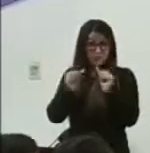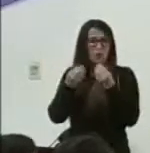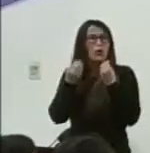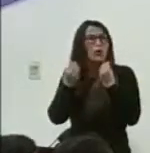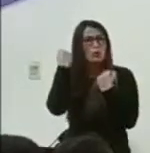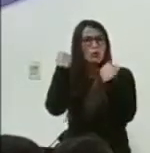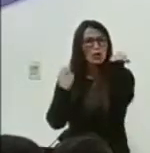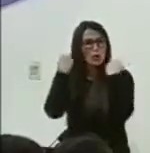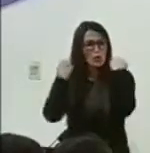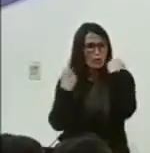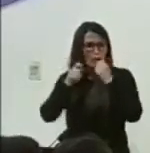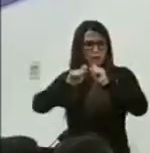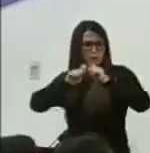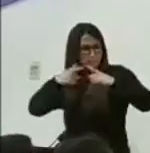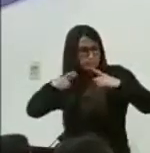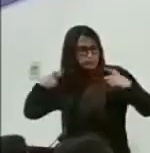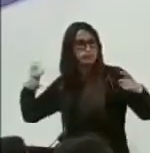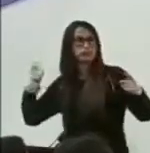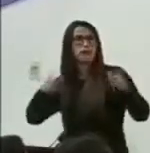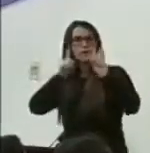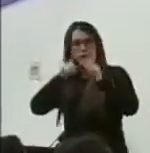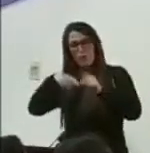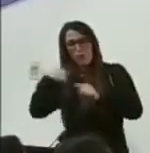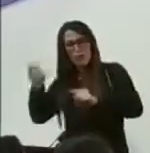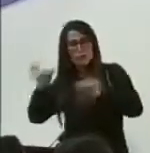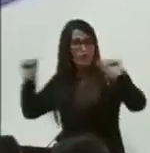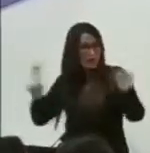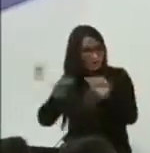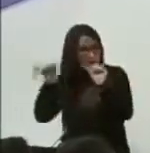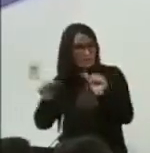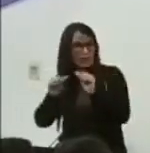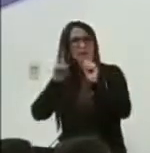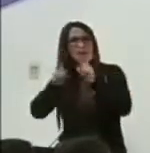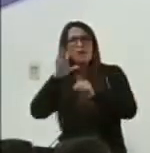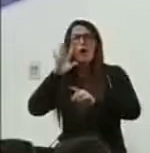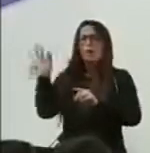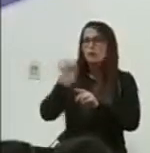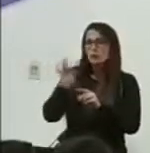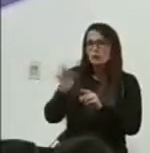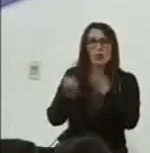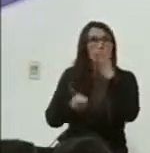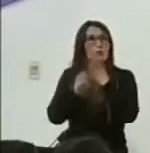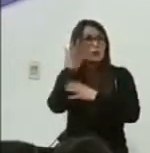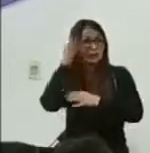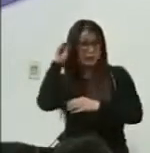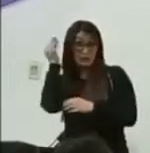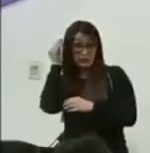la economía se amplíe, para que haya otras actividades, para que haya oportunidades nuevas para los